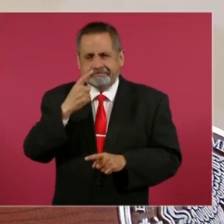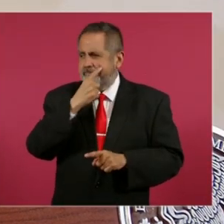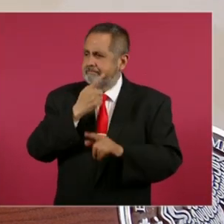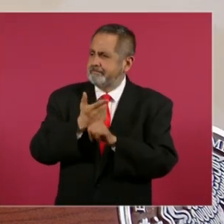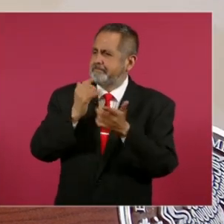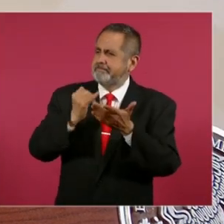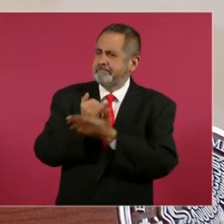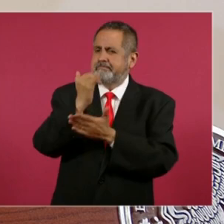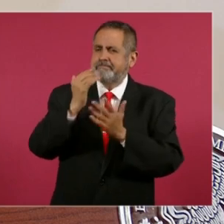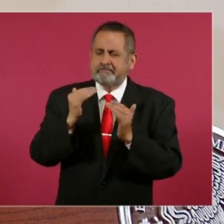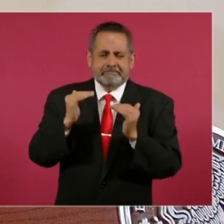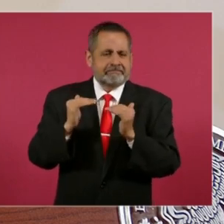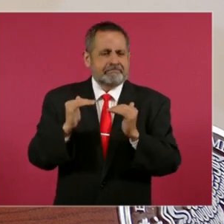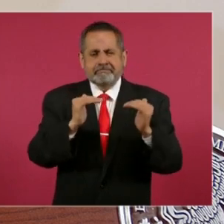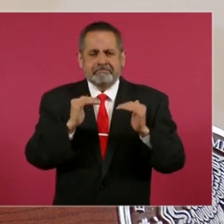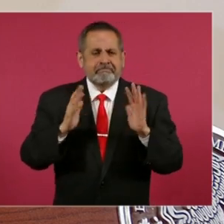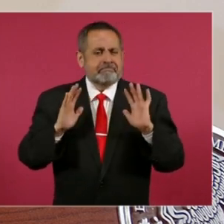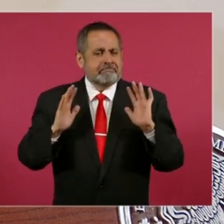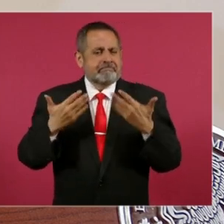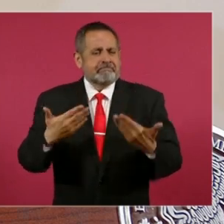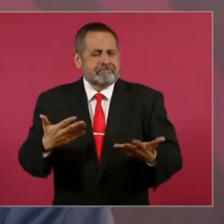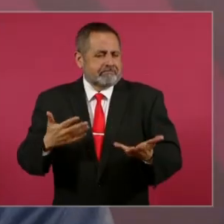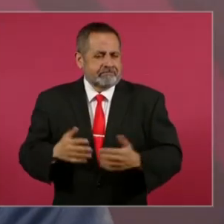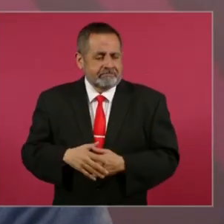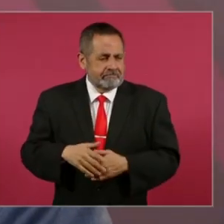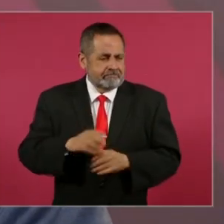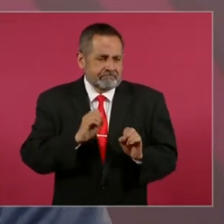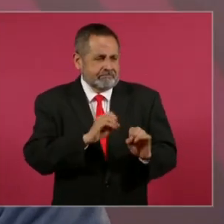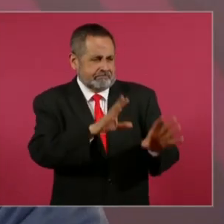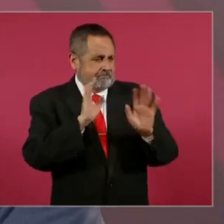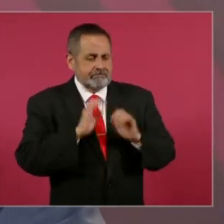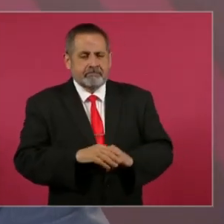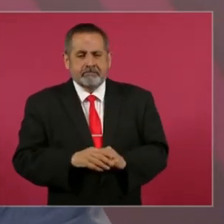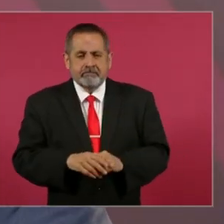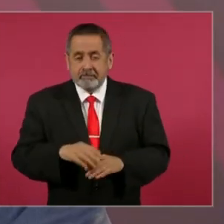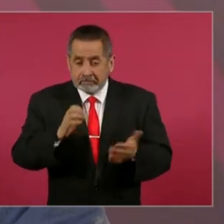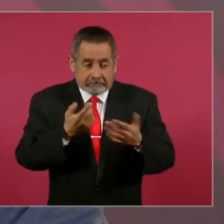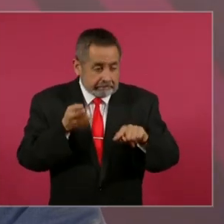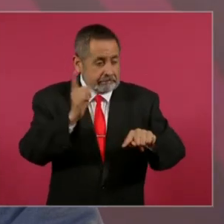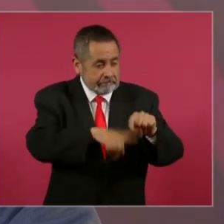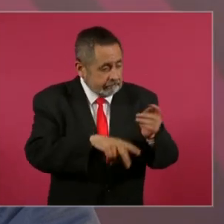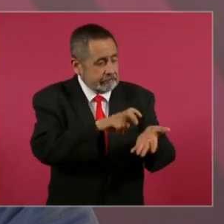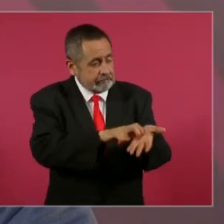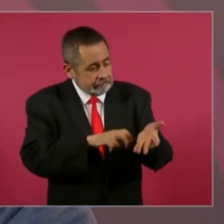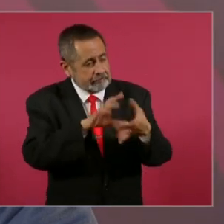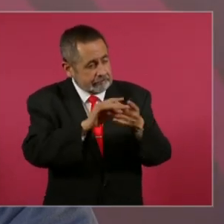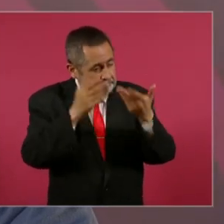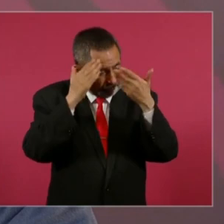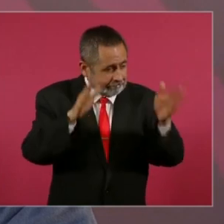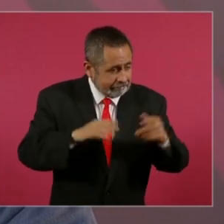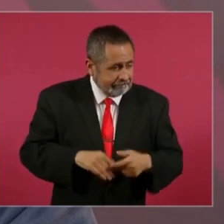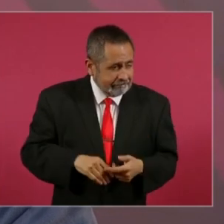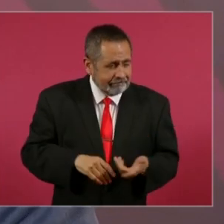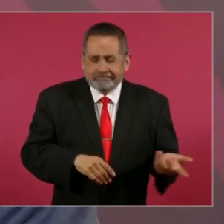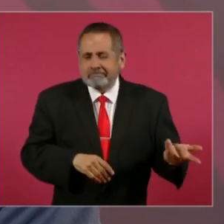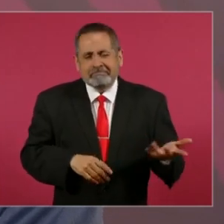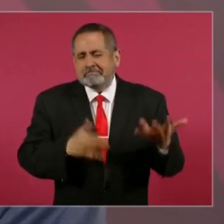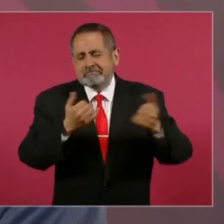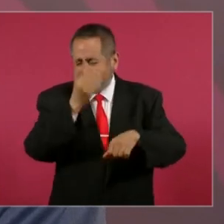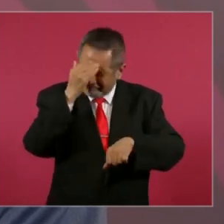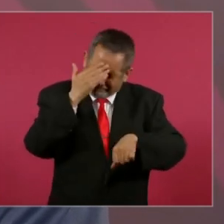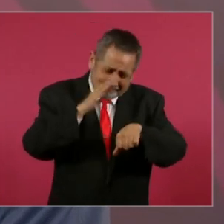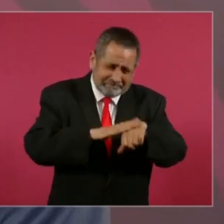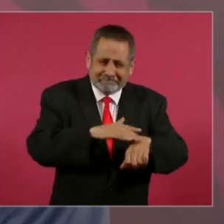manera. Quítele de la cabeza a esa gente de que yo soy un peligro para